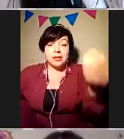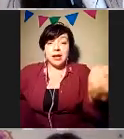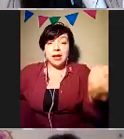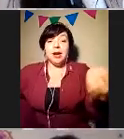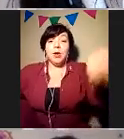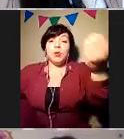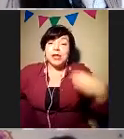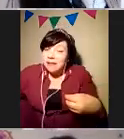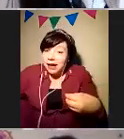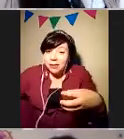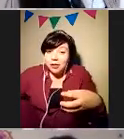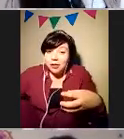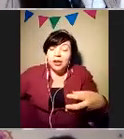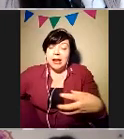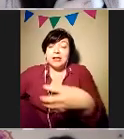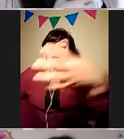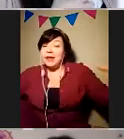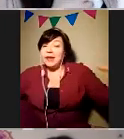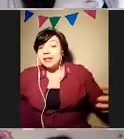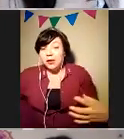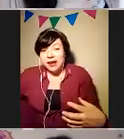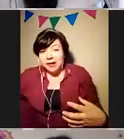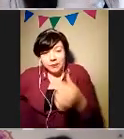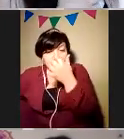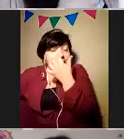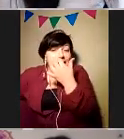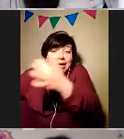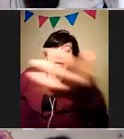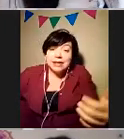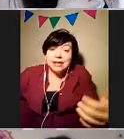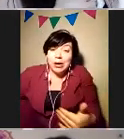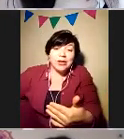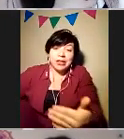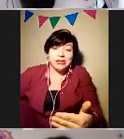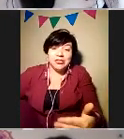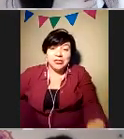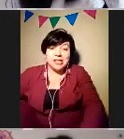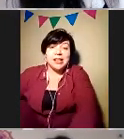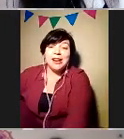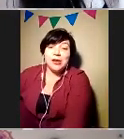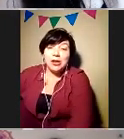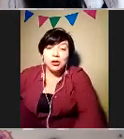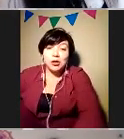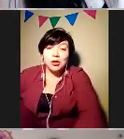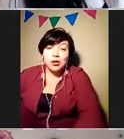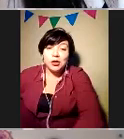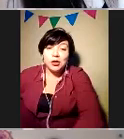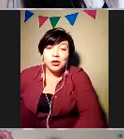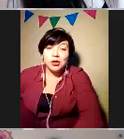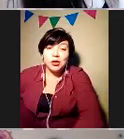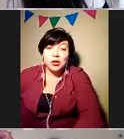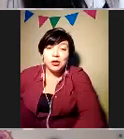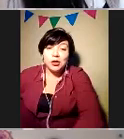no sintiendo esa tendencia, usaba algo, la sociedad te catalogaba. O sea, hay que dejar de catalogarnos tanto, de encerrarnos en